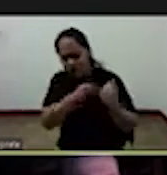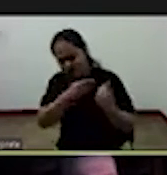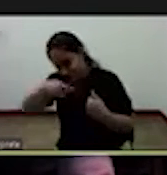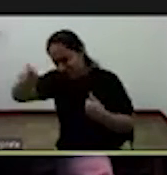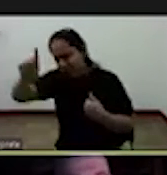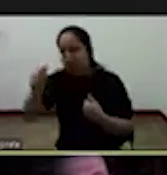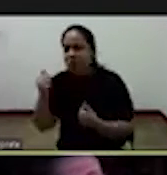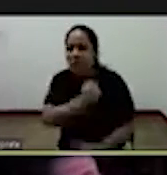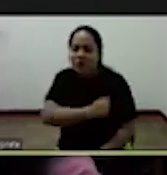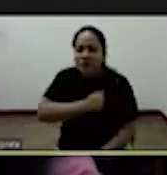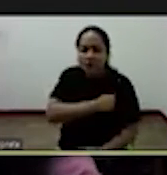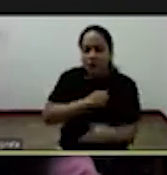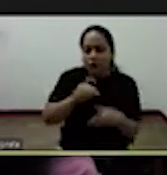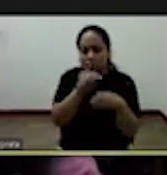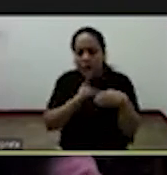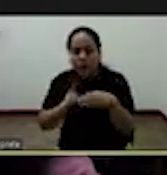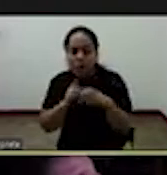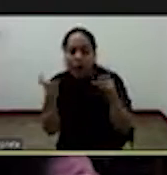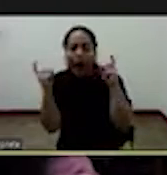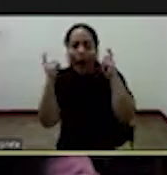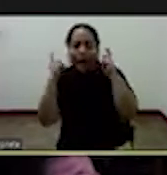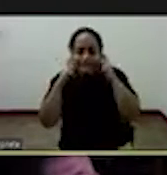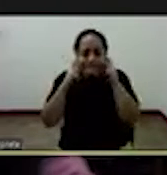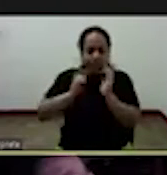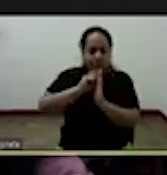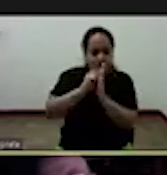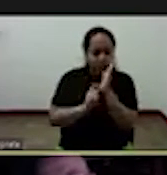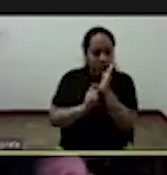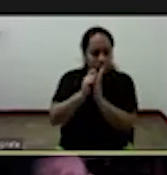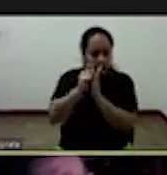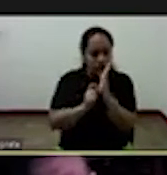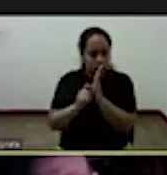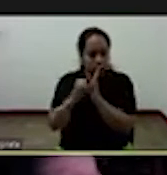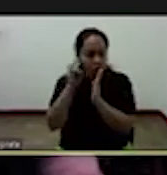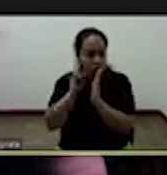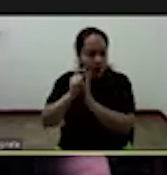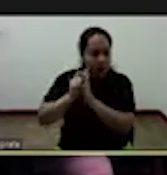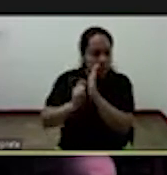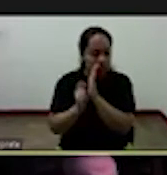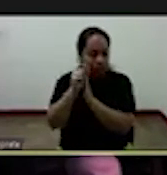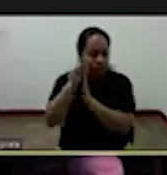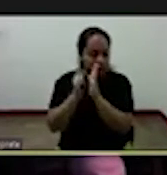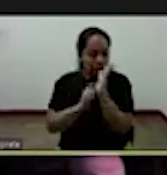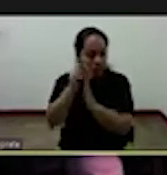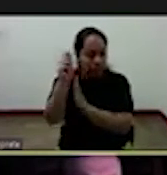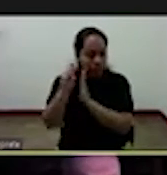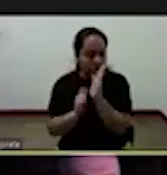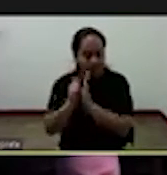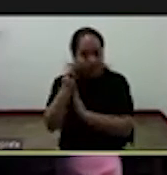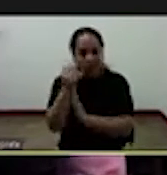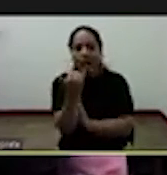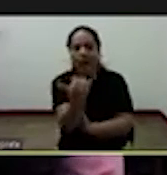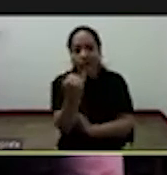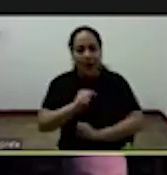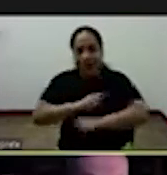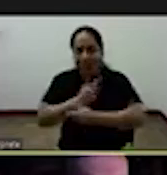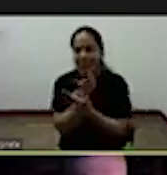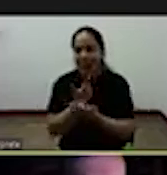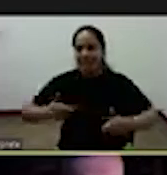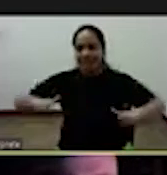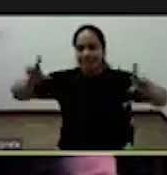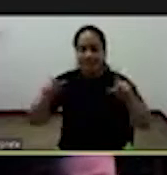el disco y que hiciera una grafía de lo escuchado. Entonces es una grafía completamente libre,